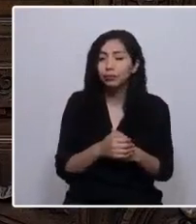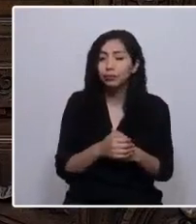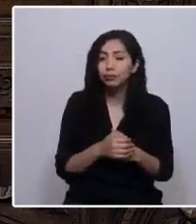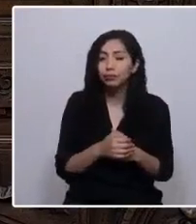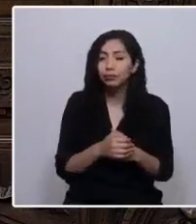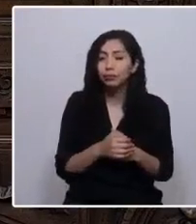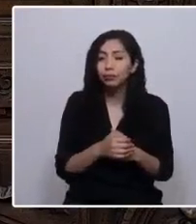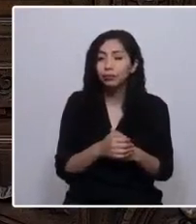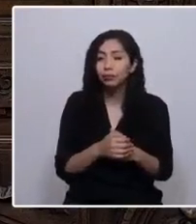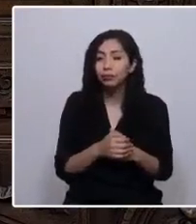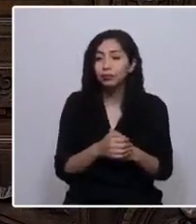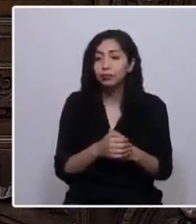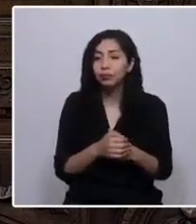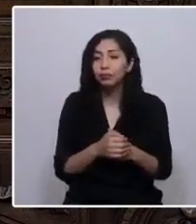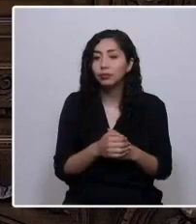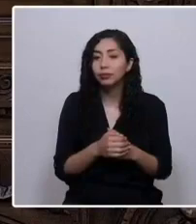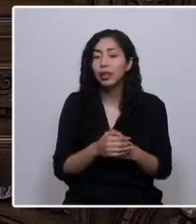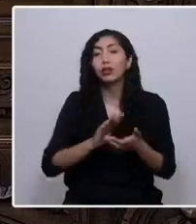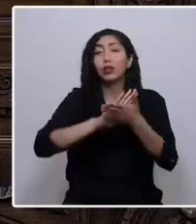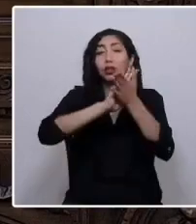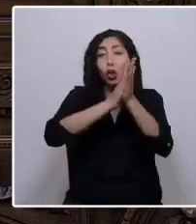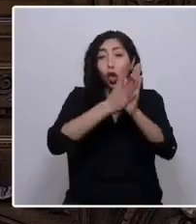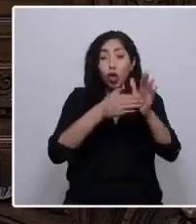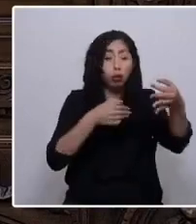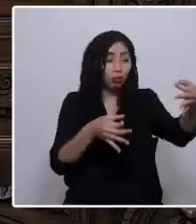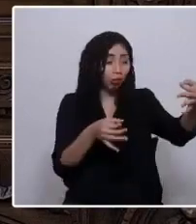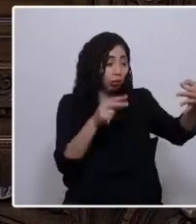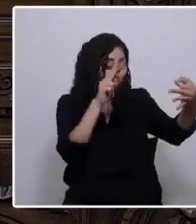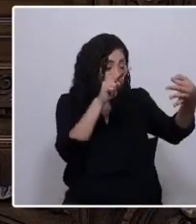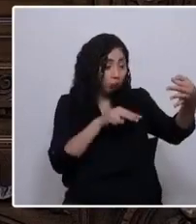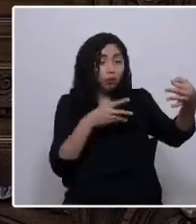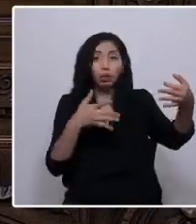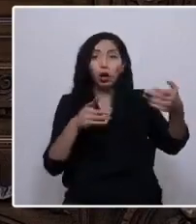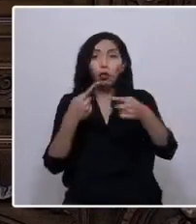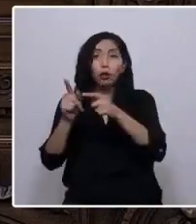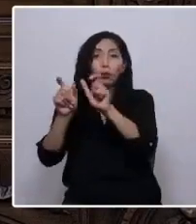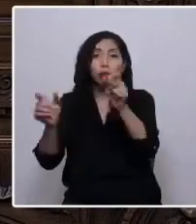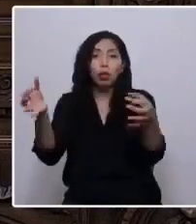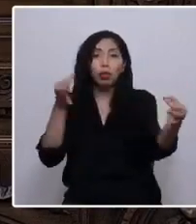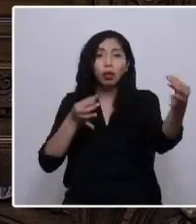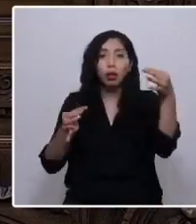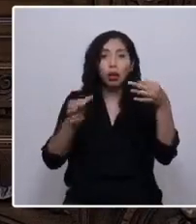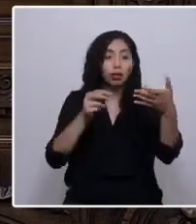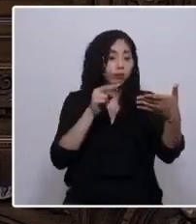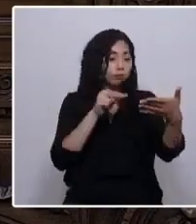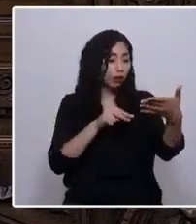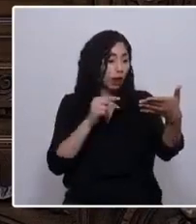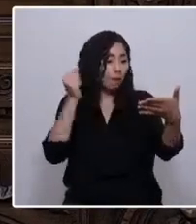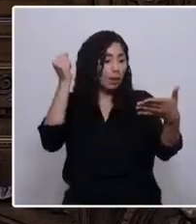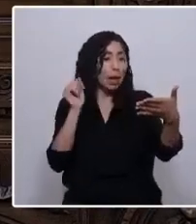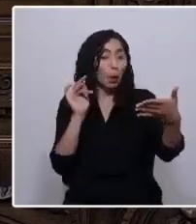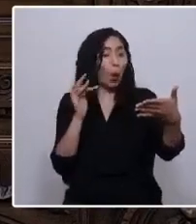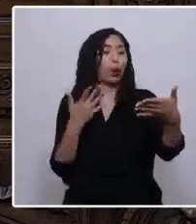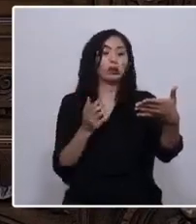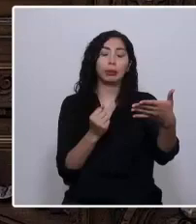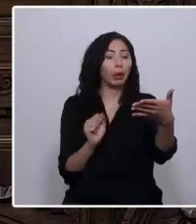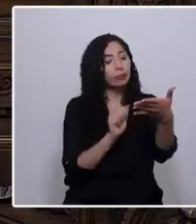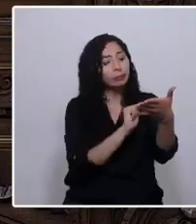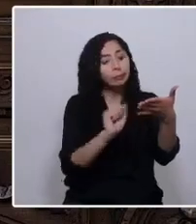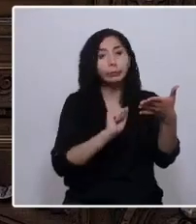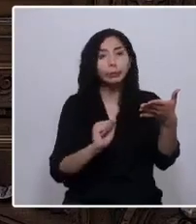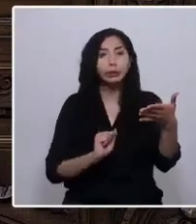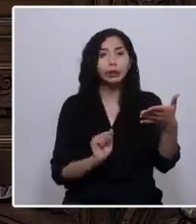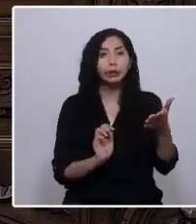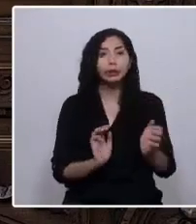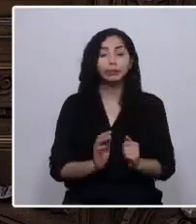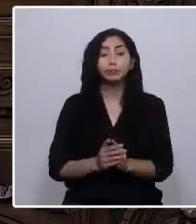Medio ambiente, constitución, también todo eso está dicho, entonces, tarjado. Piñera, no se puede decir eso acá, tarjado.